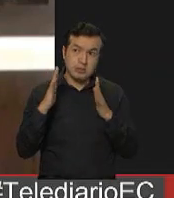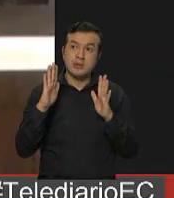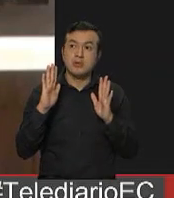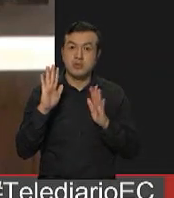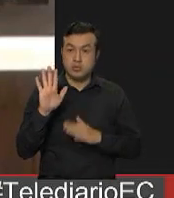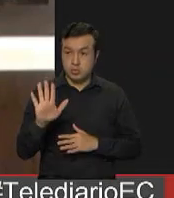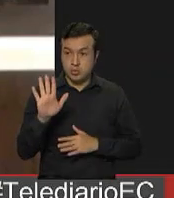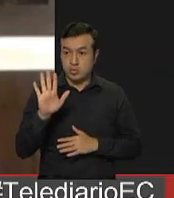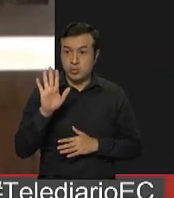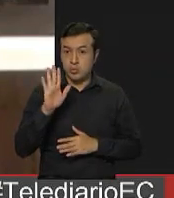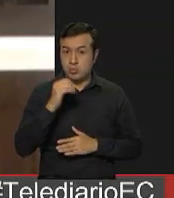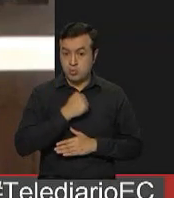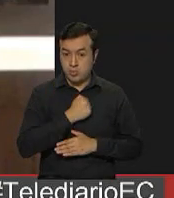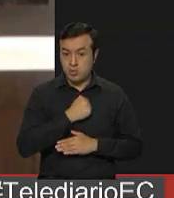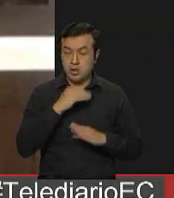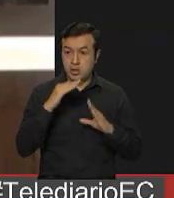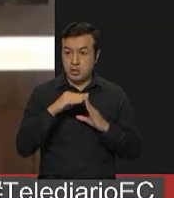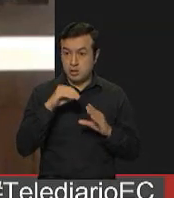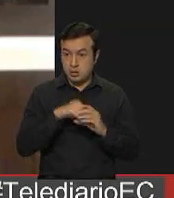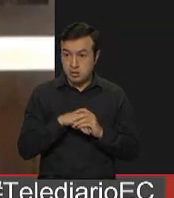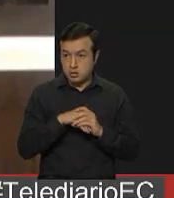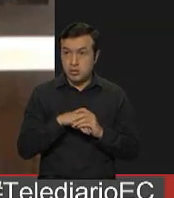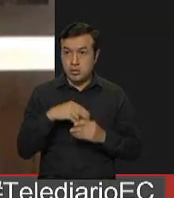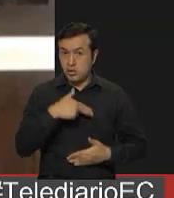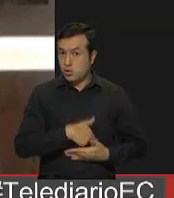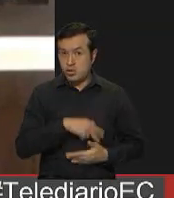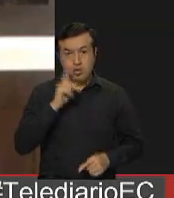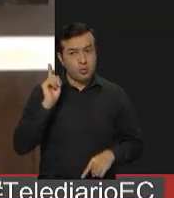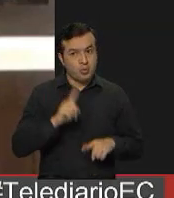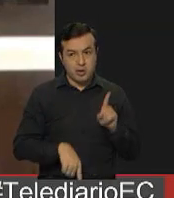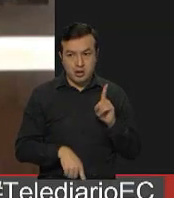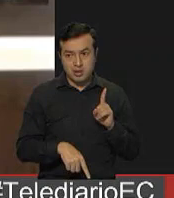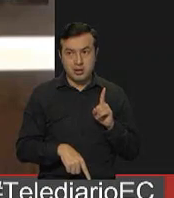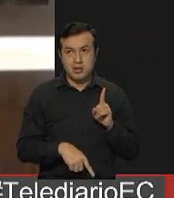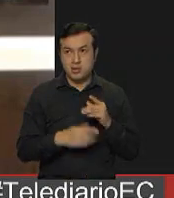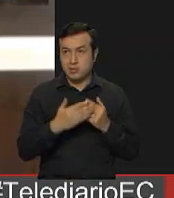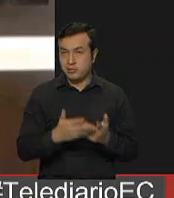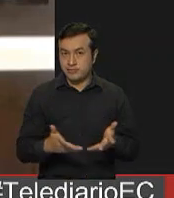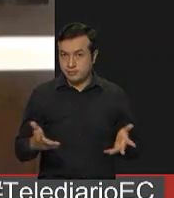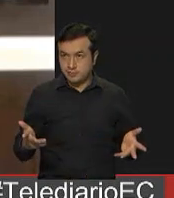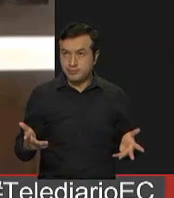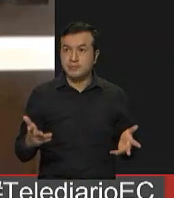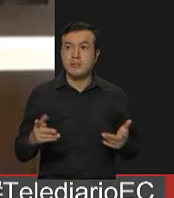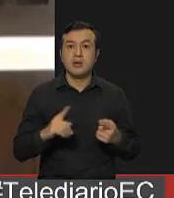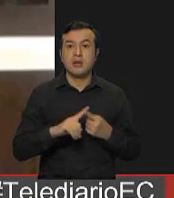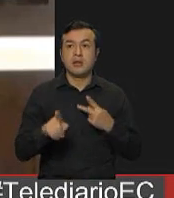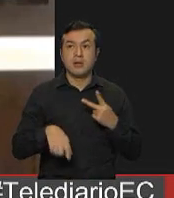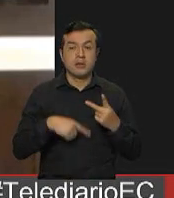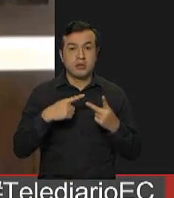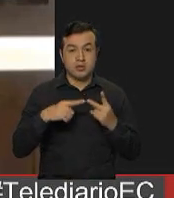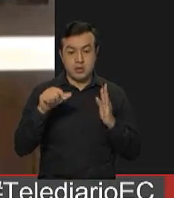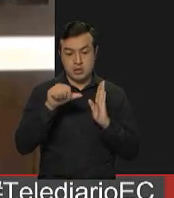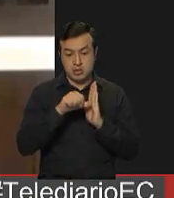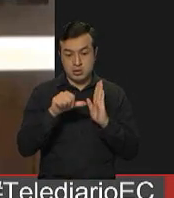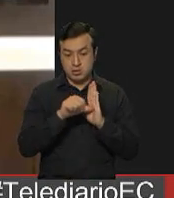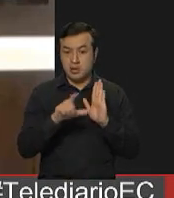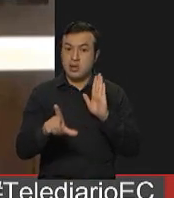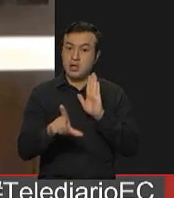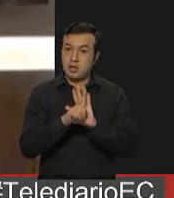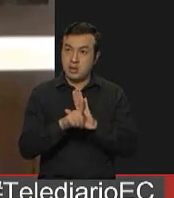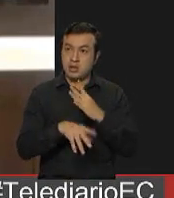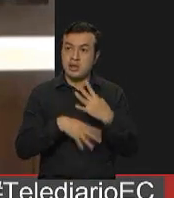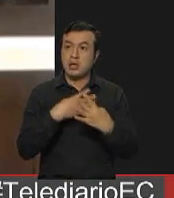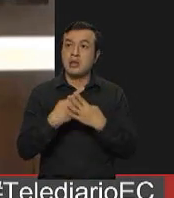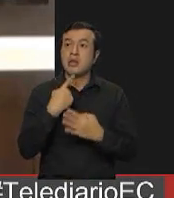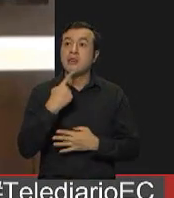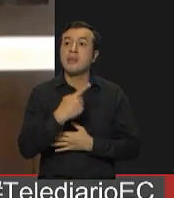armas en tu domicilio y no tienes permiso para tener aquí con tu domicilio o en cualquier otro lugar. Pero también hay otro artículo del Código de Derechos Integral Penal que nos